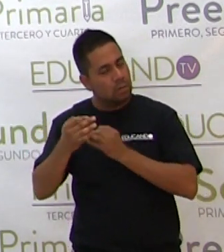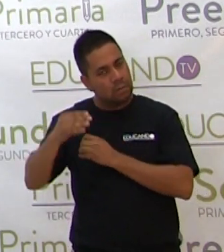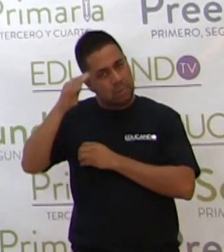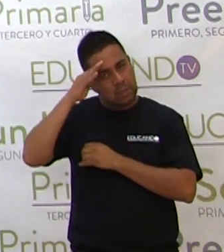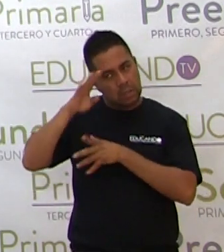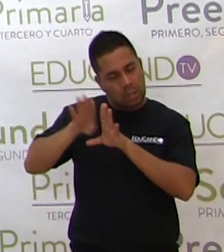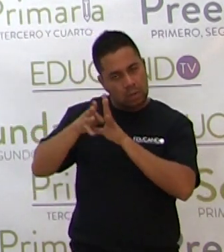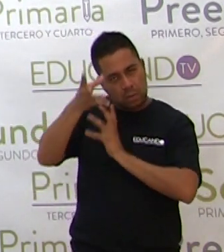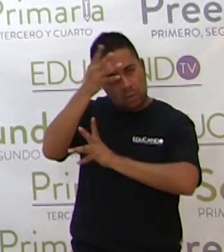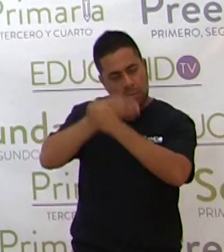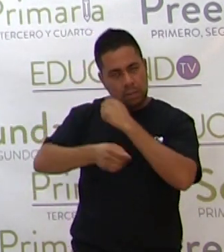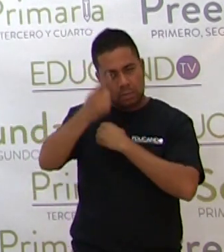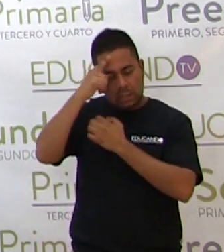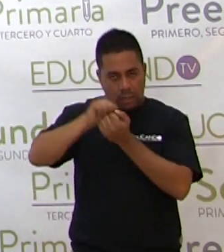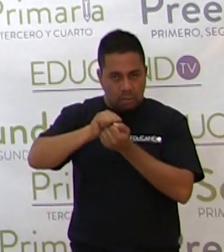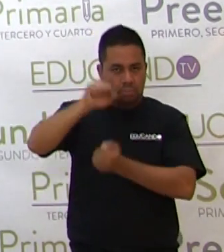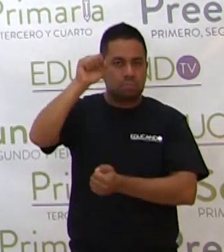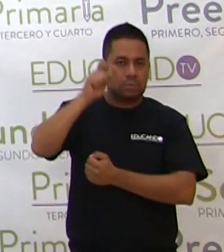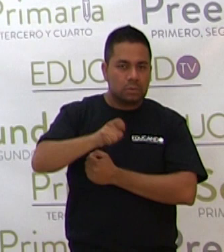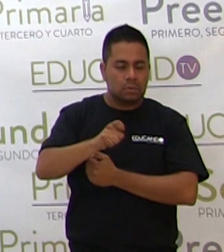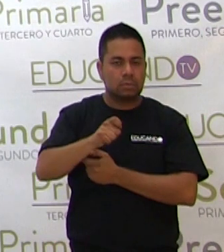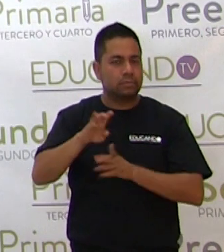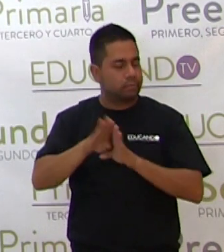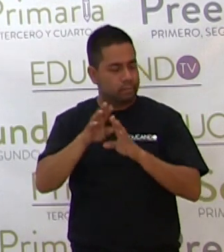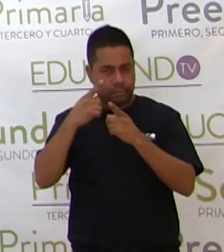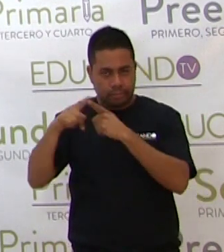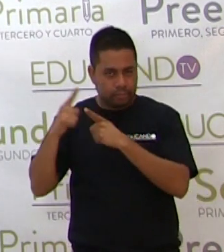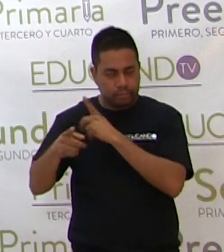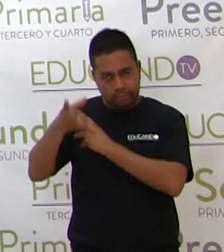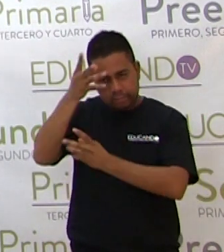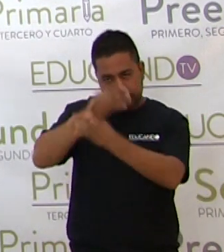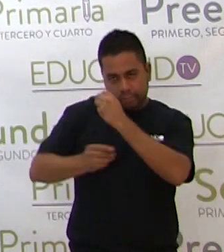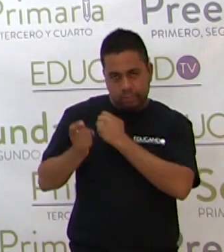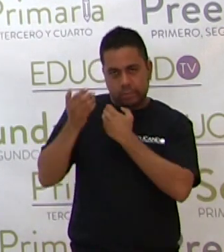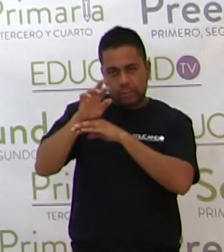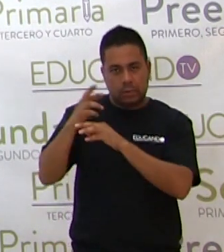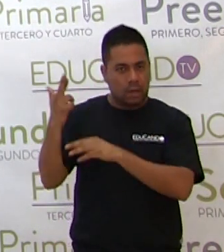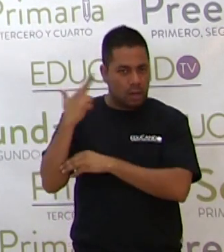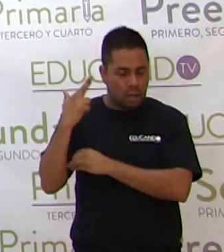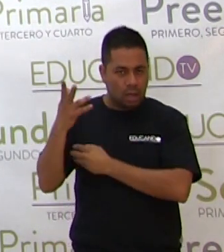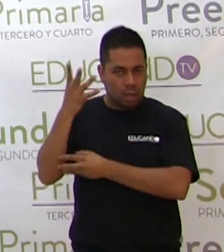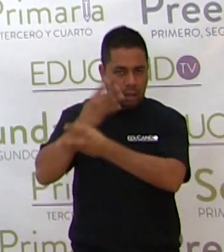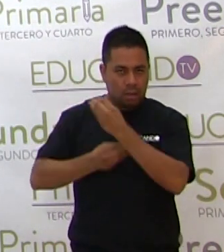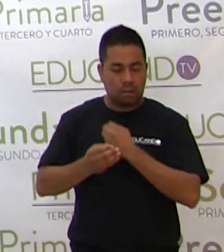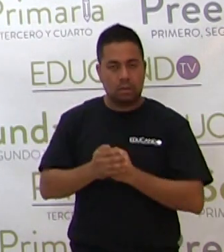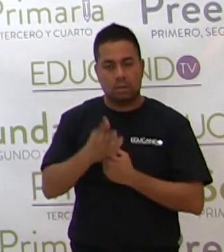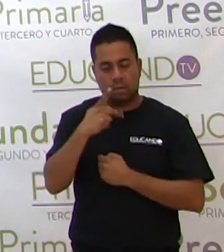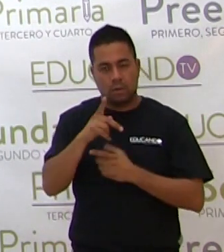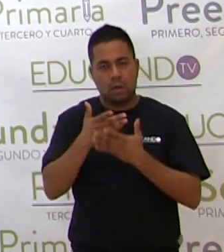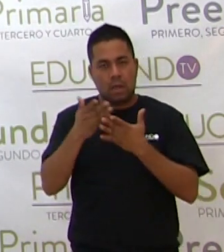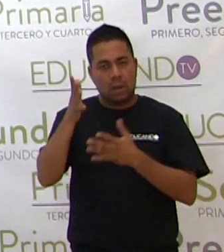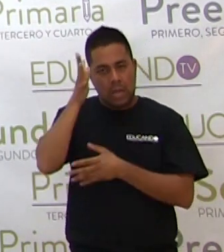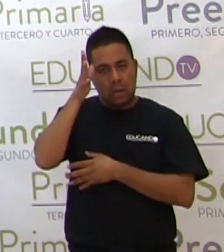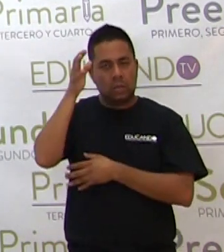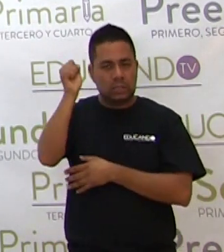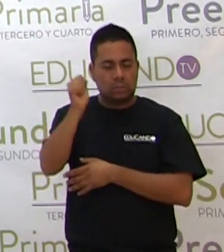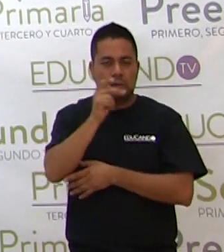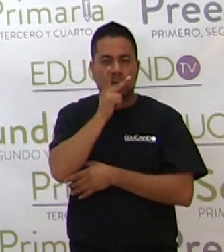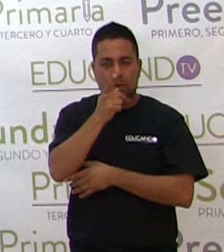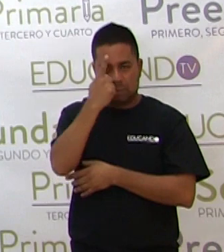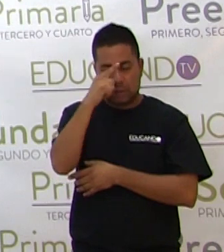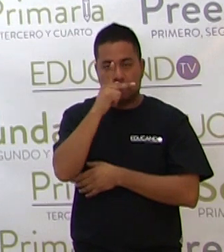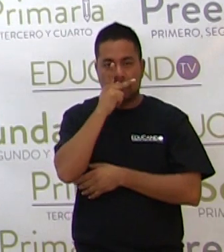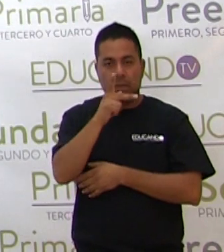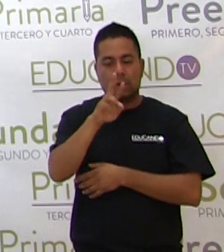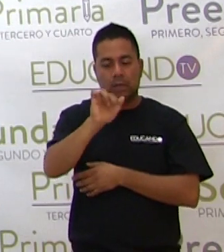forma de ver la realidad nuestra forma de ver el mundo pero vamos a ver el concepto o la noción de la